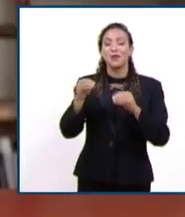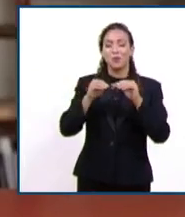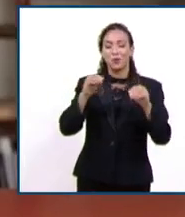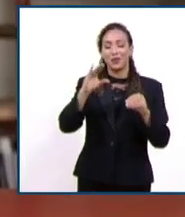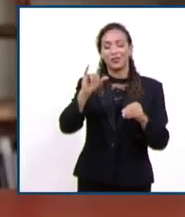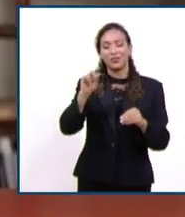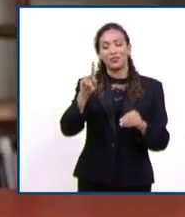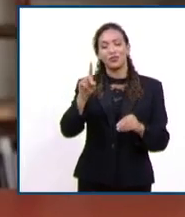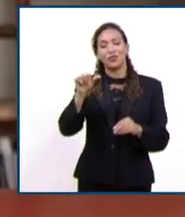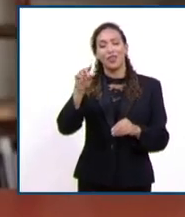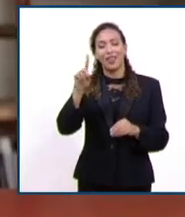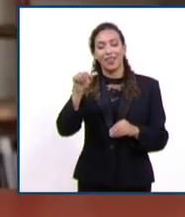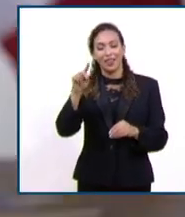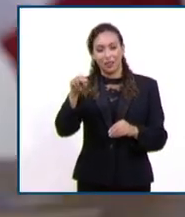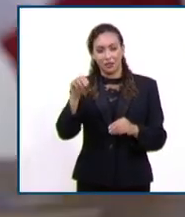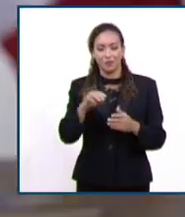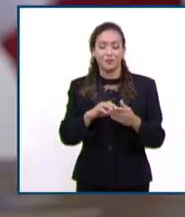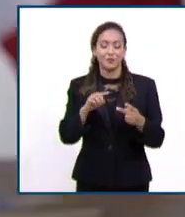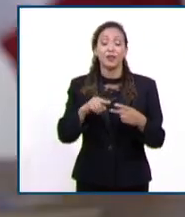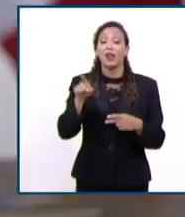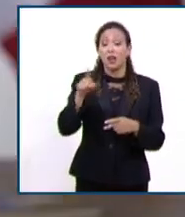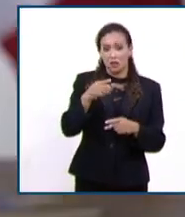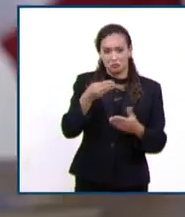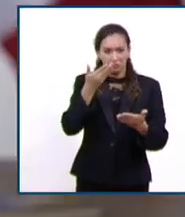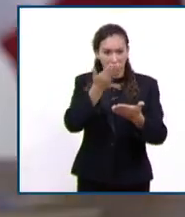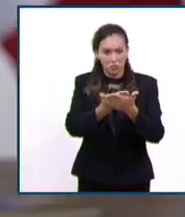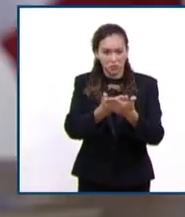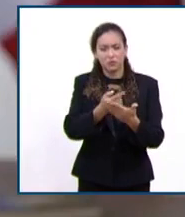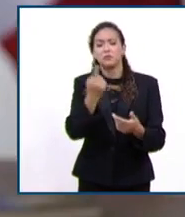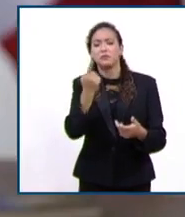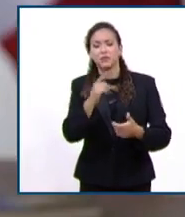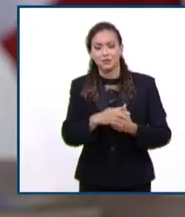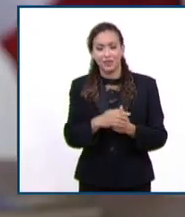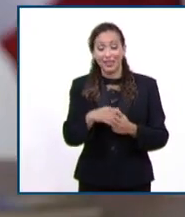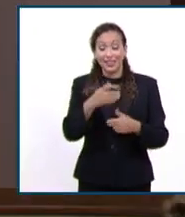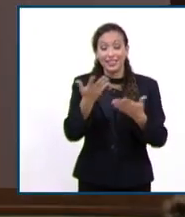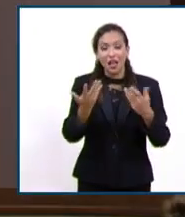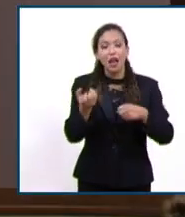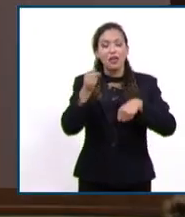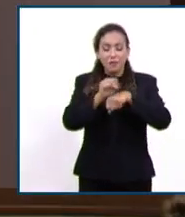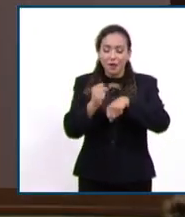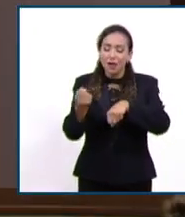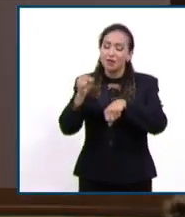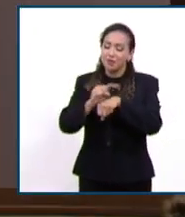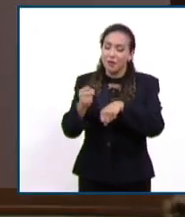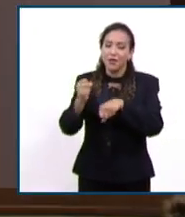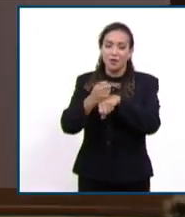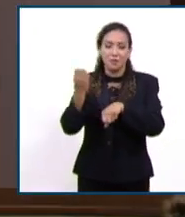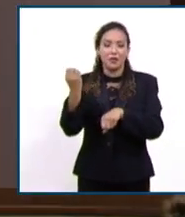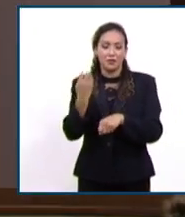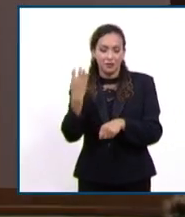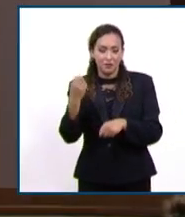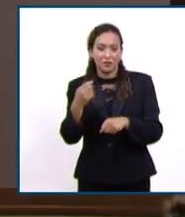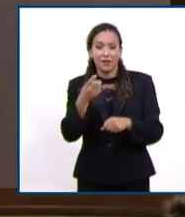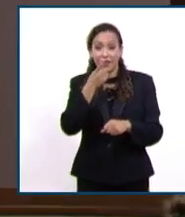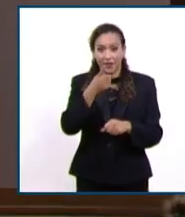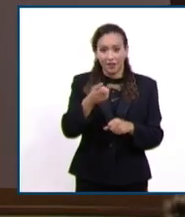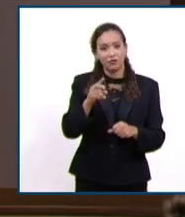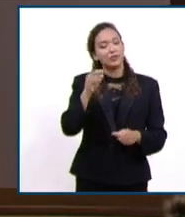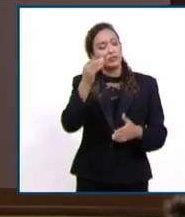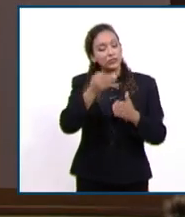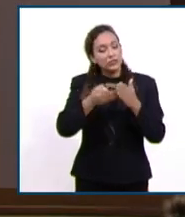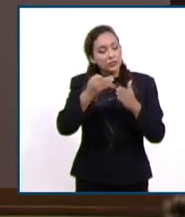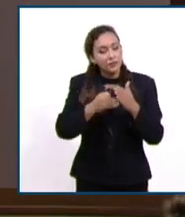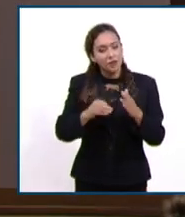y Jorge Álvarez Maynés. Además, proponían que estos fueran semanales, argumentando que se violó el principio de